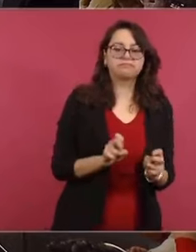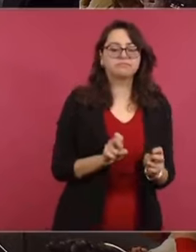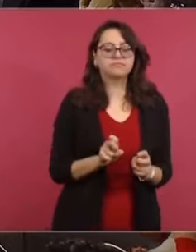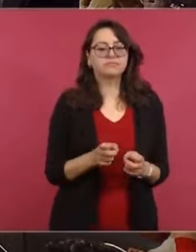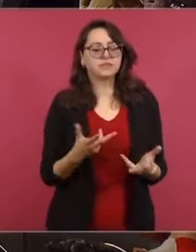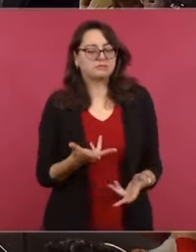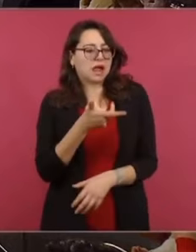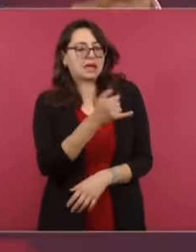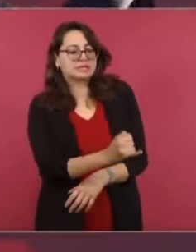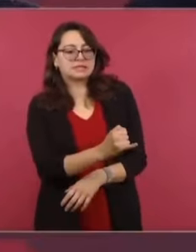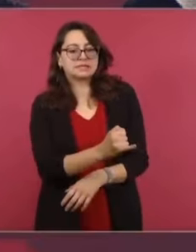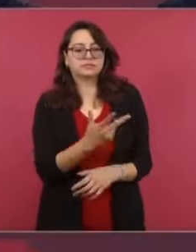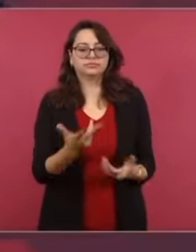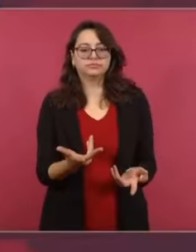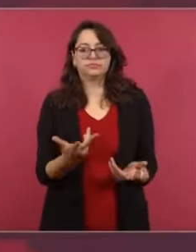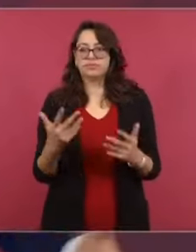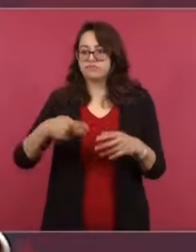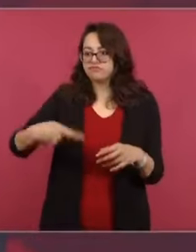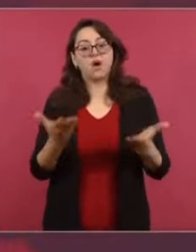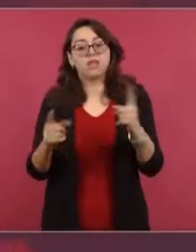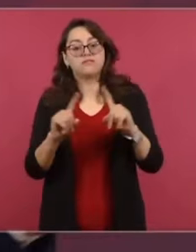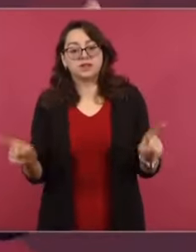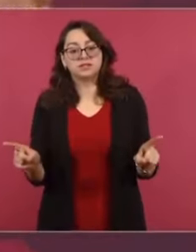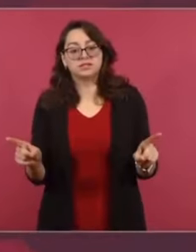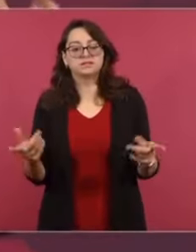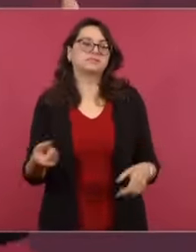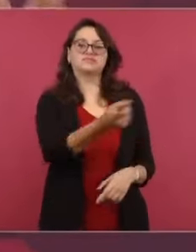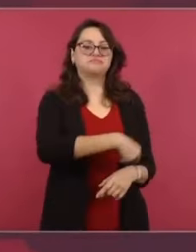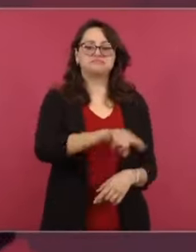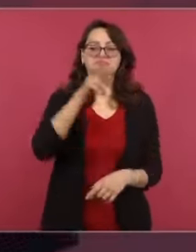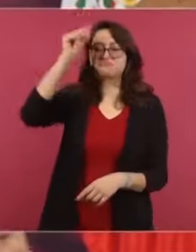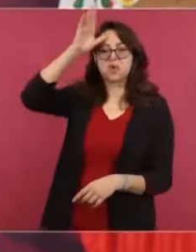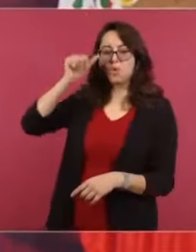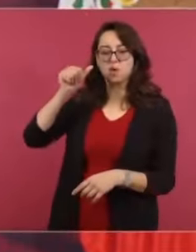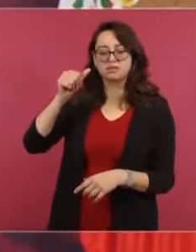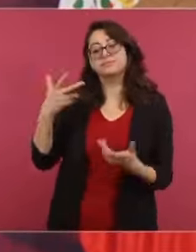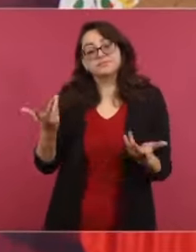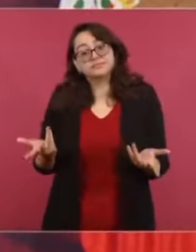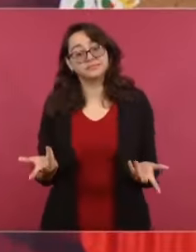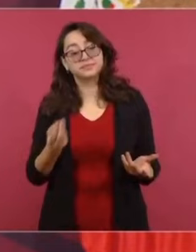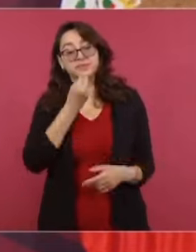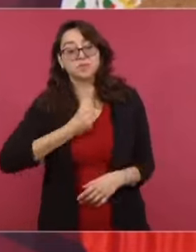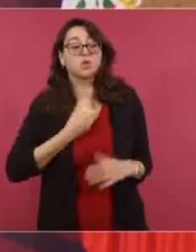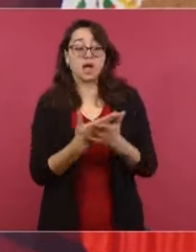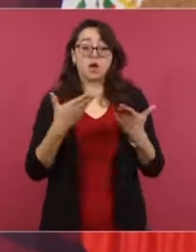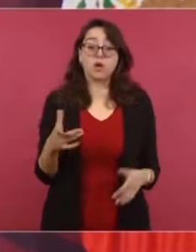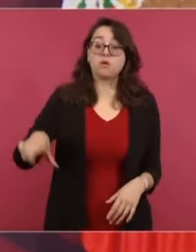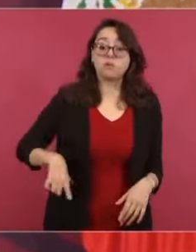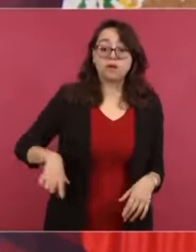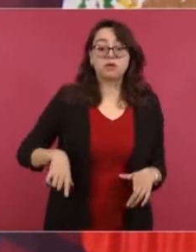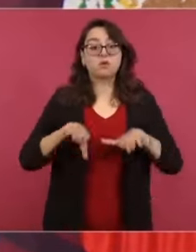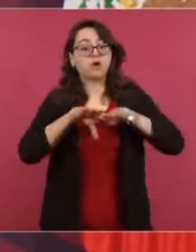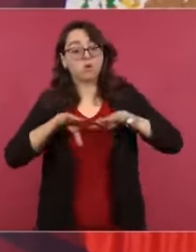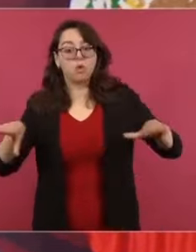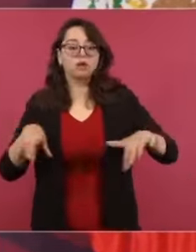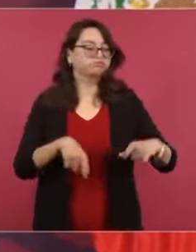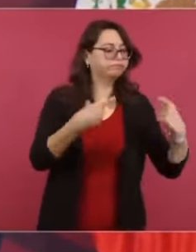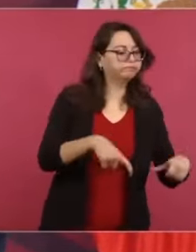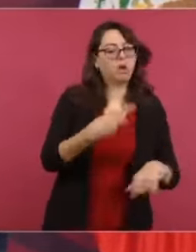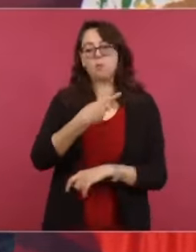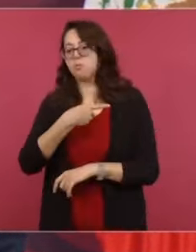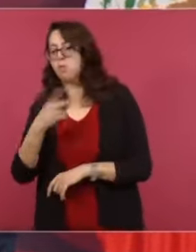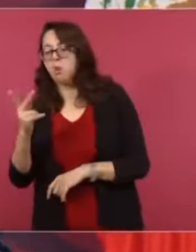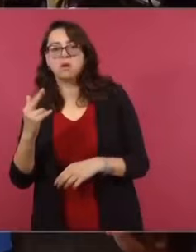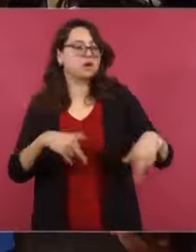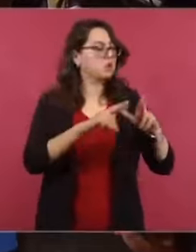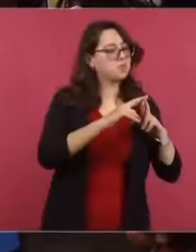a todos los mexicanos, a quedarse con los bienes de la nación. Ahora hay un gobierno para todos, para ricos, para pobres, para creyentes, no creyentes, para